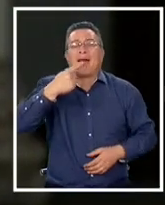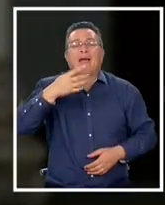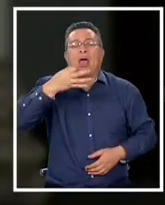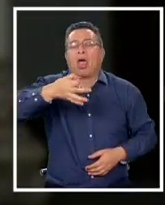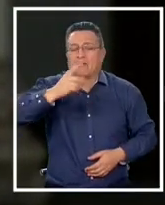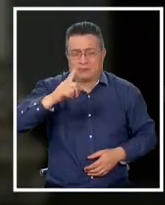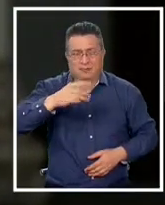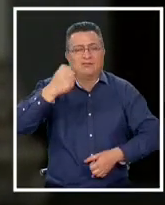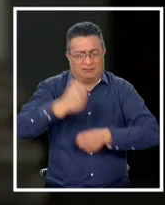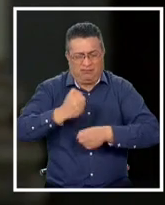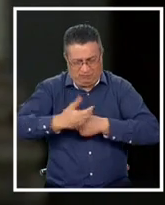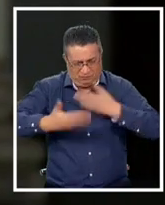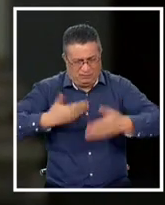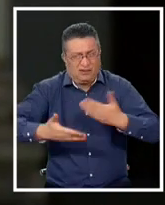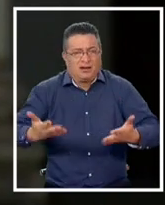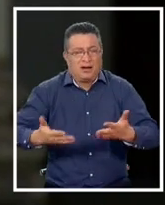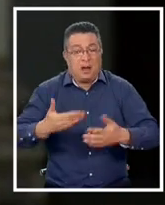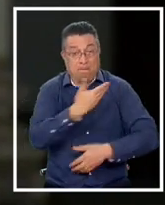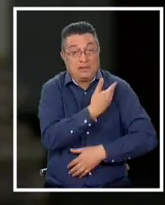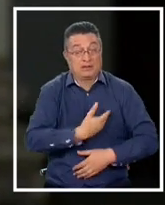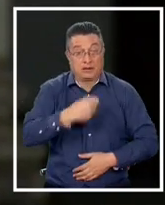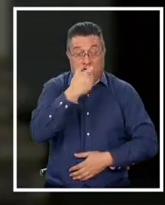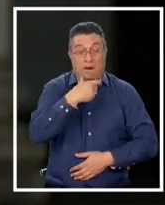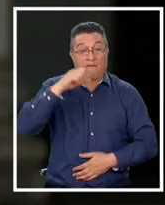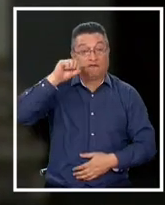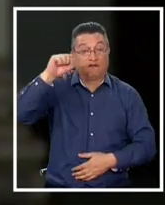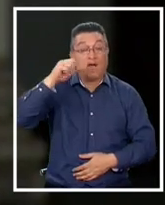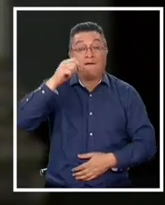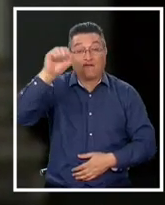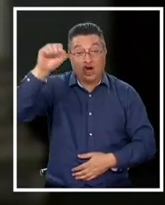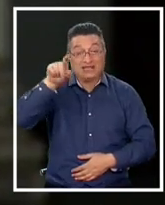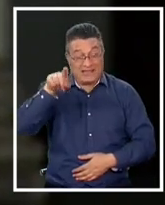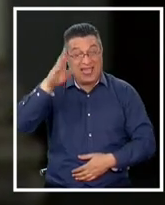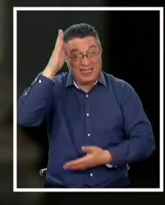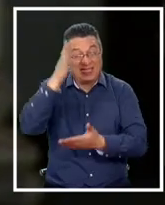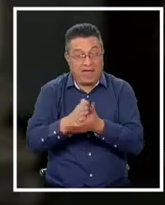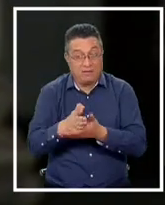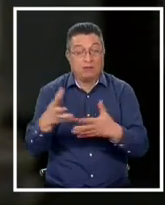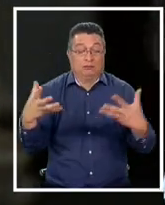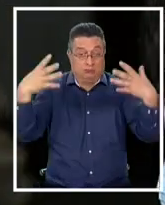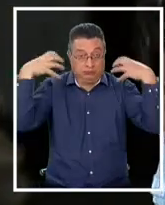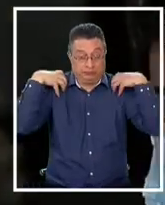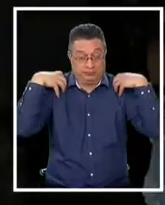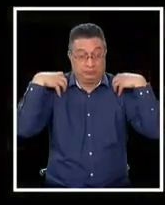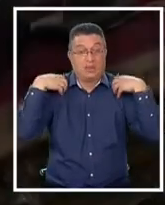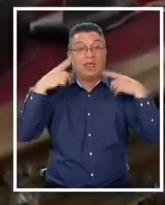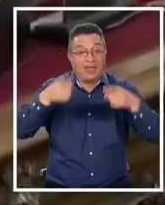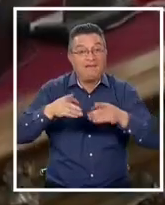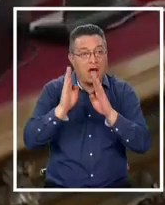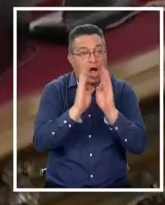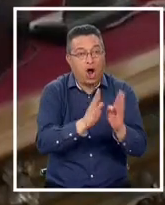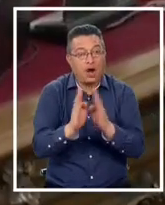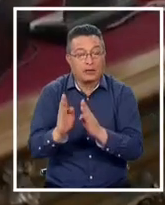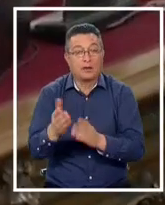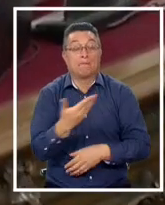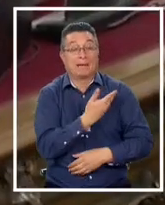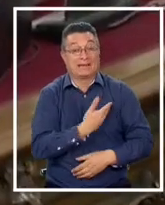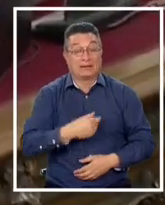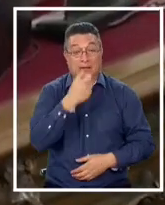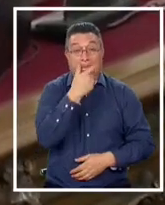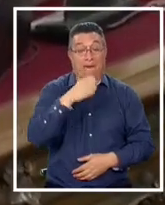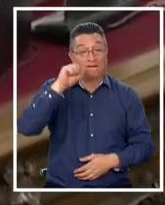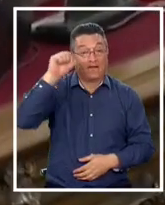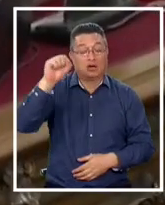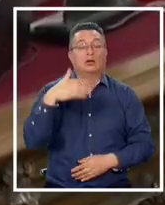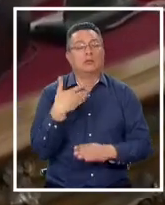acciones. Y en ese sentido el presidente Boric tiene que, en base a su cargo, tiene que poner orden. El presidente Gabriel Boric llamó